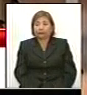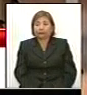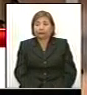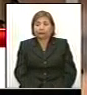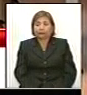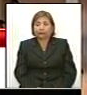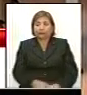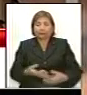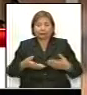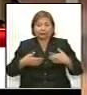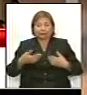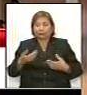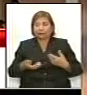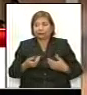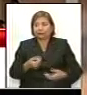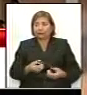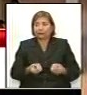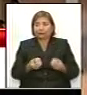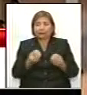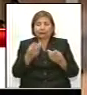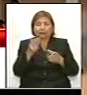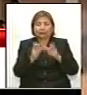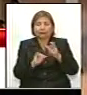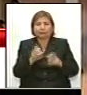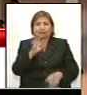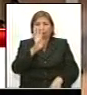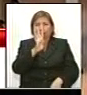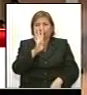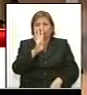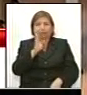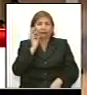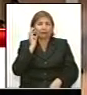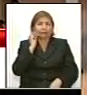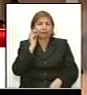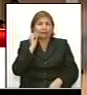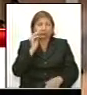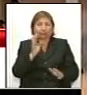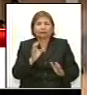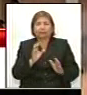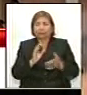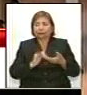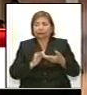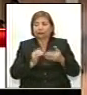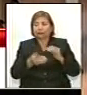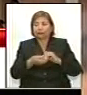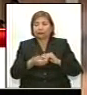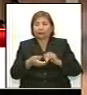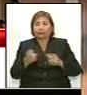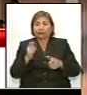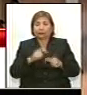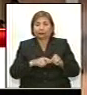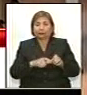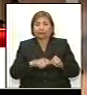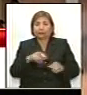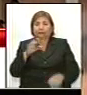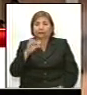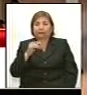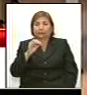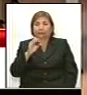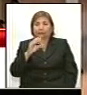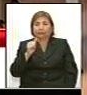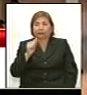nos desvistamos, ¿no? ¿Cuántas personas habían...? Éramos 4 de experiencia comunitaria, uh-huh, incluido José Rey de